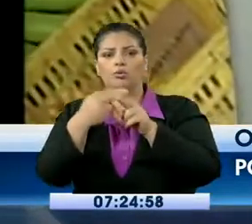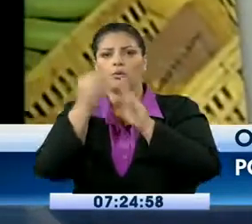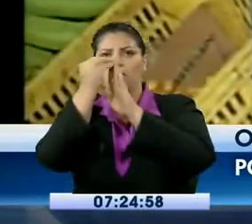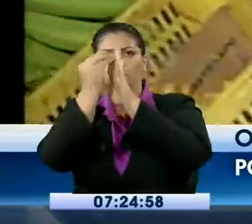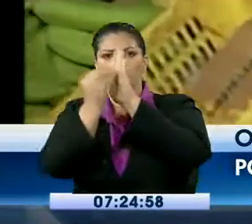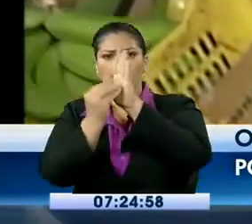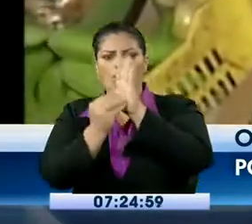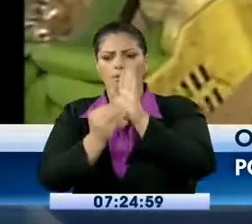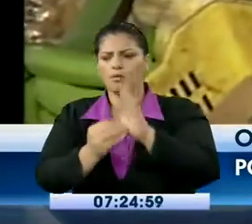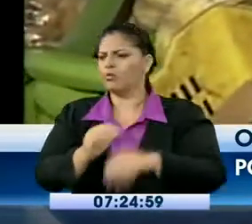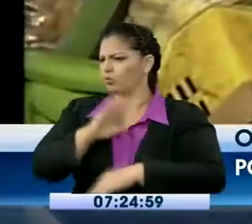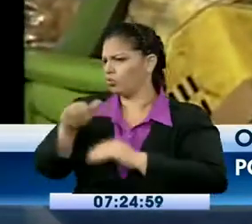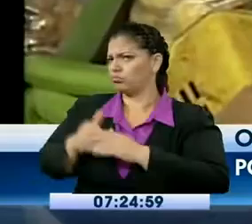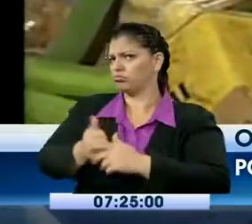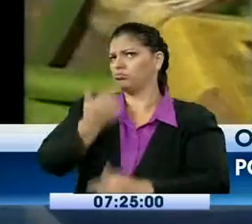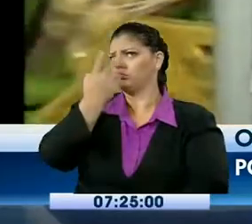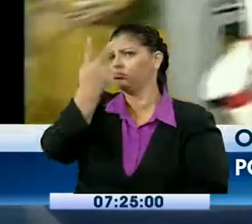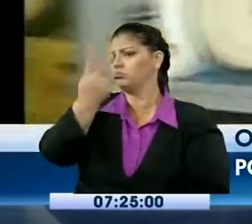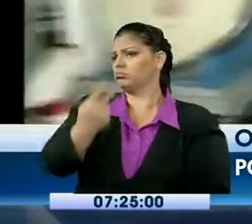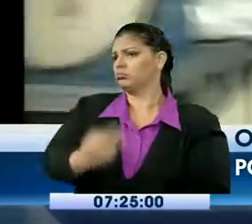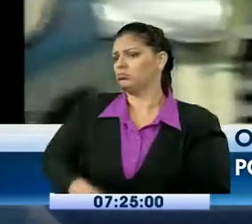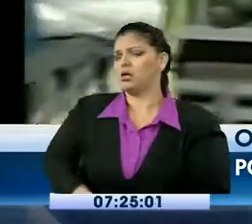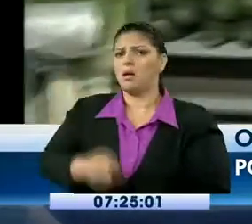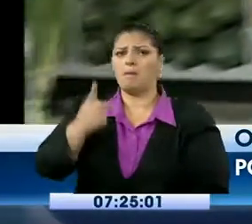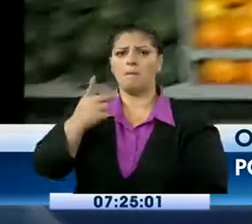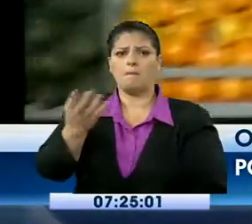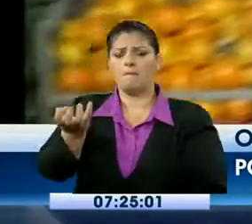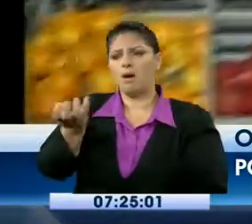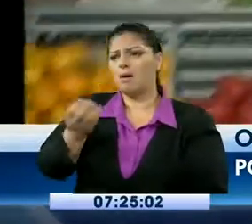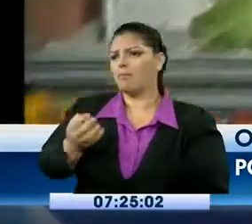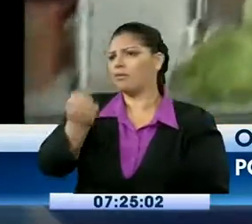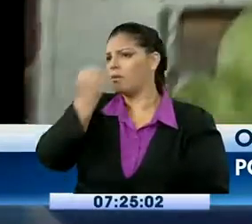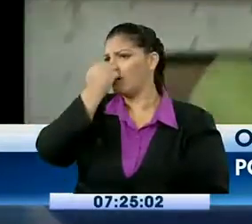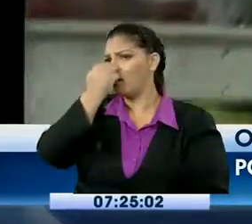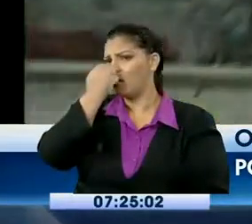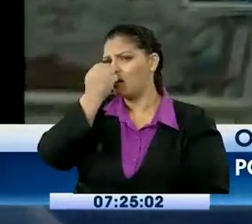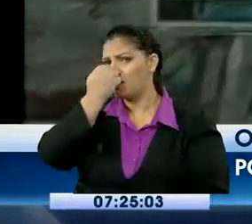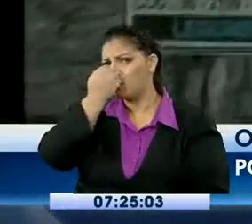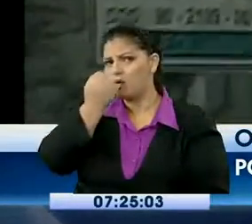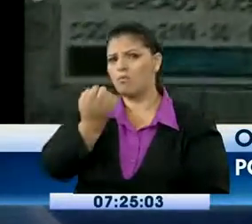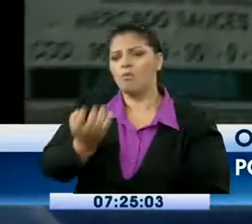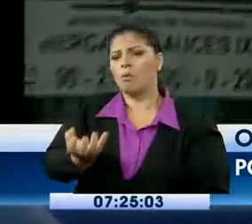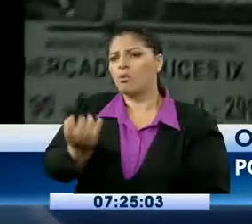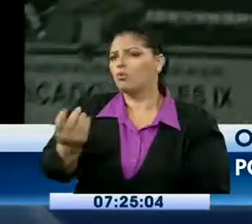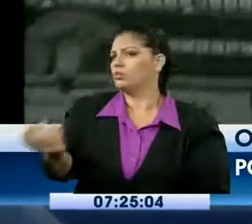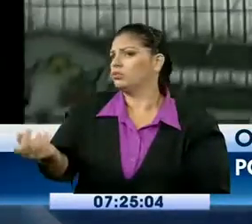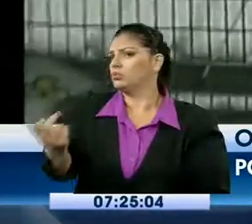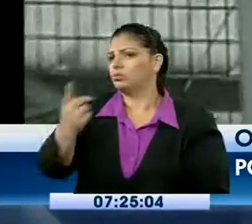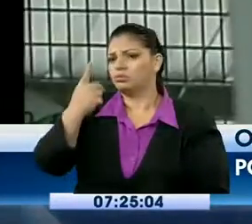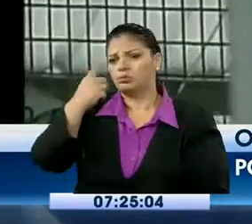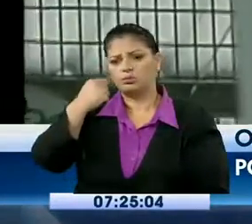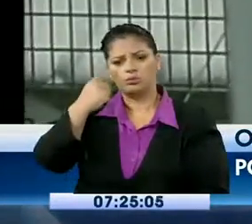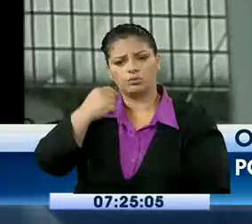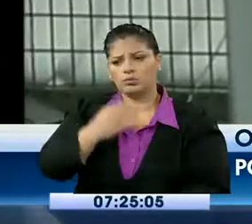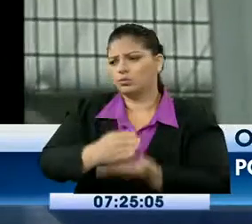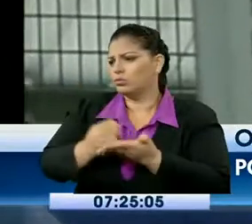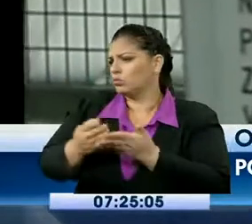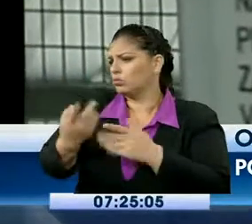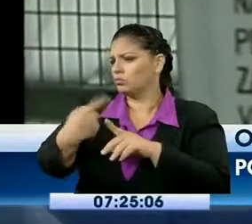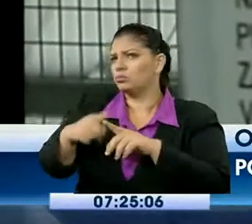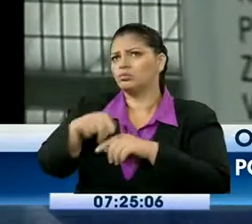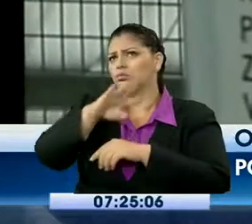papa y la cebolla, tomate, pimiento. Sí. Todo barato. Todo está barato. Listo, muchas gracias. Amiga, buenos